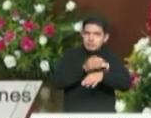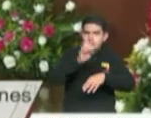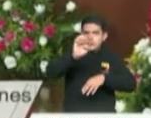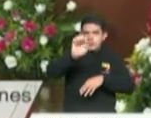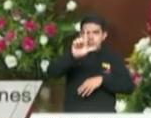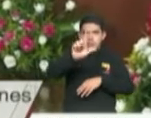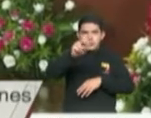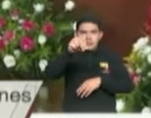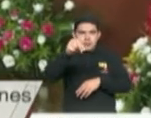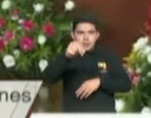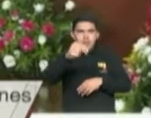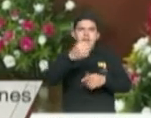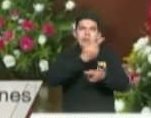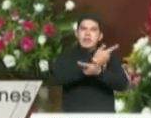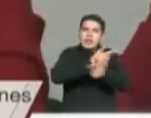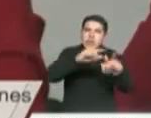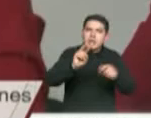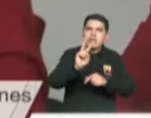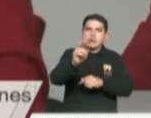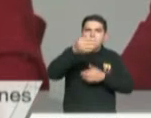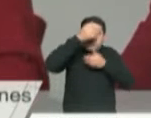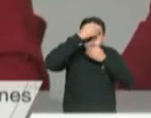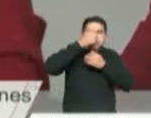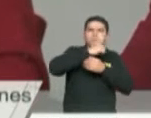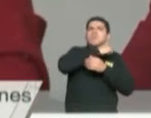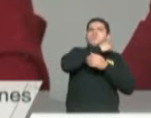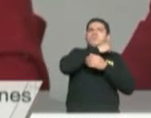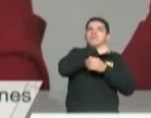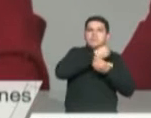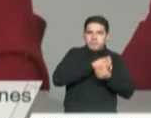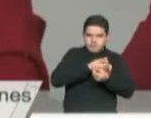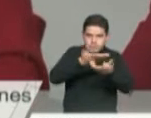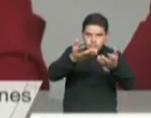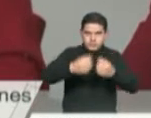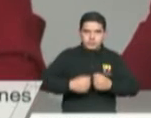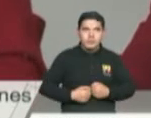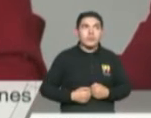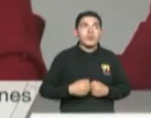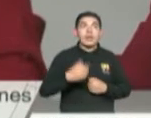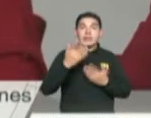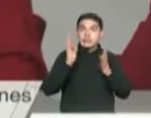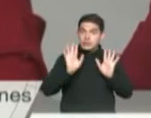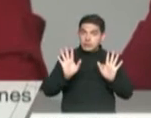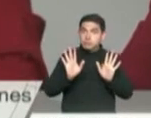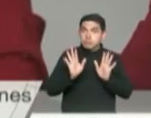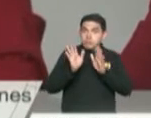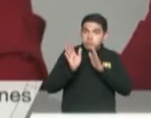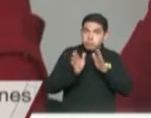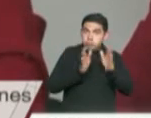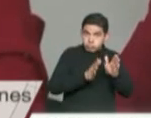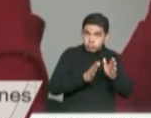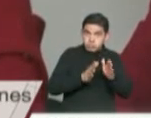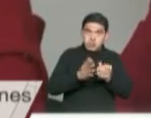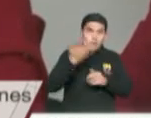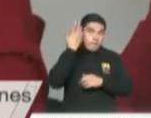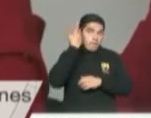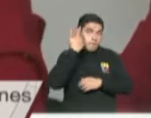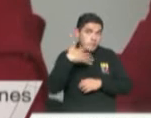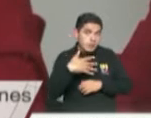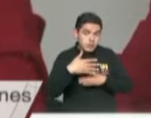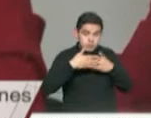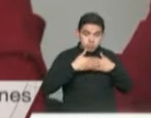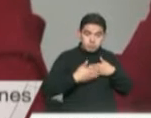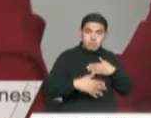comprometió a liberar a dos secuestrados cada una de las partes para a partir de la fecha